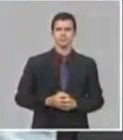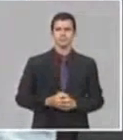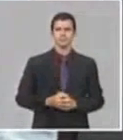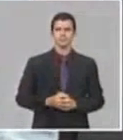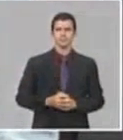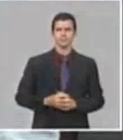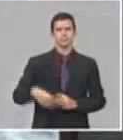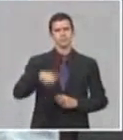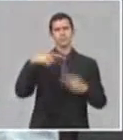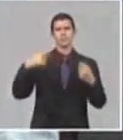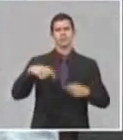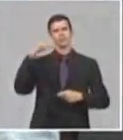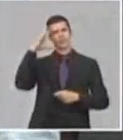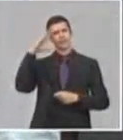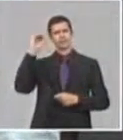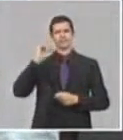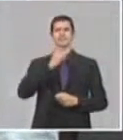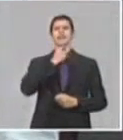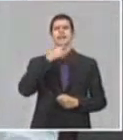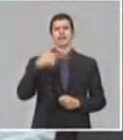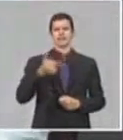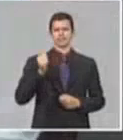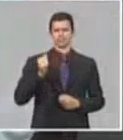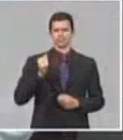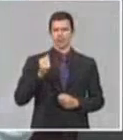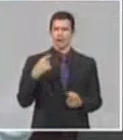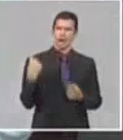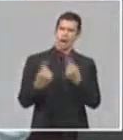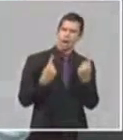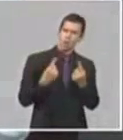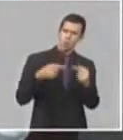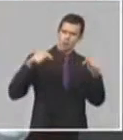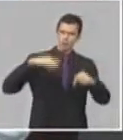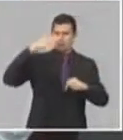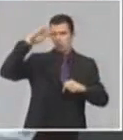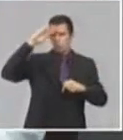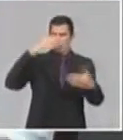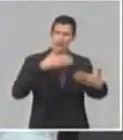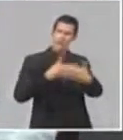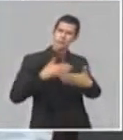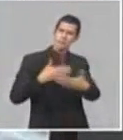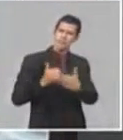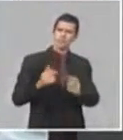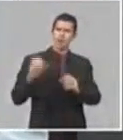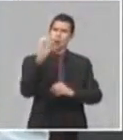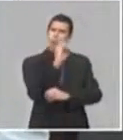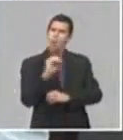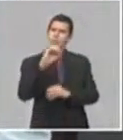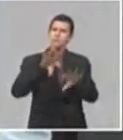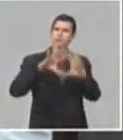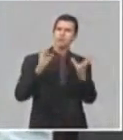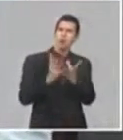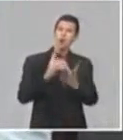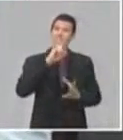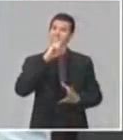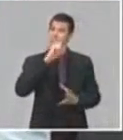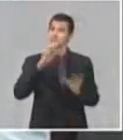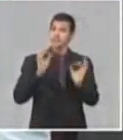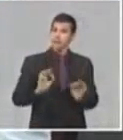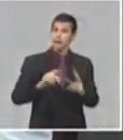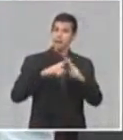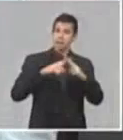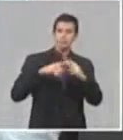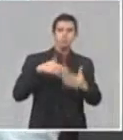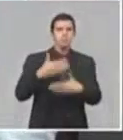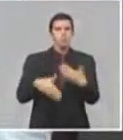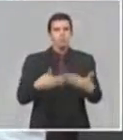abril y mientras menor sea la capacidad de nuestras instituciones políticas y sociales para resolver la pendiente y